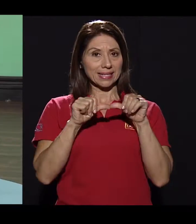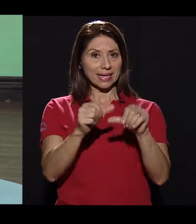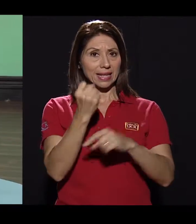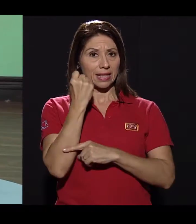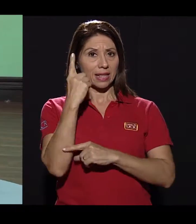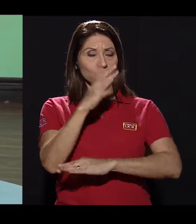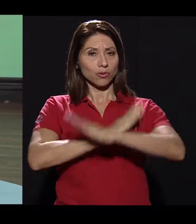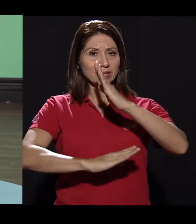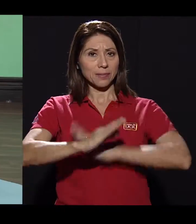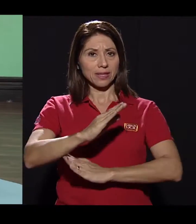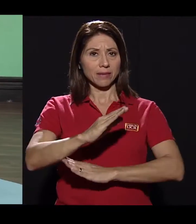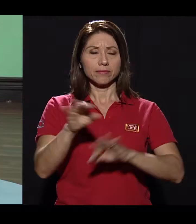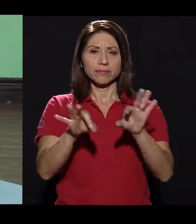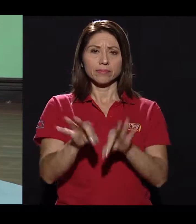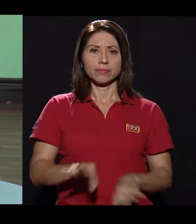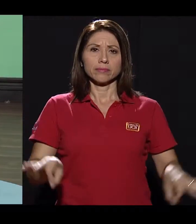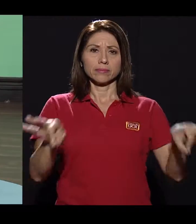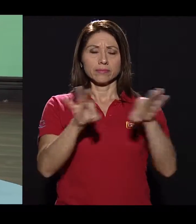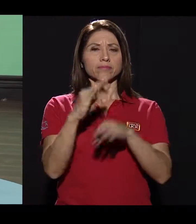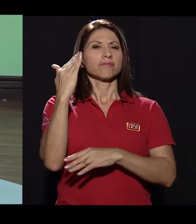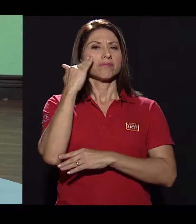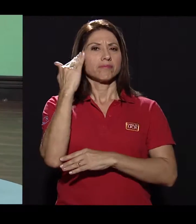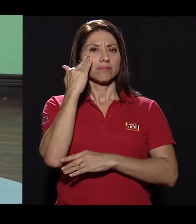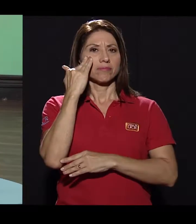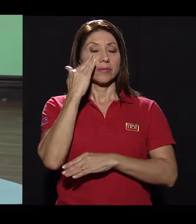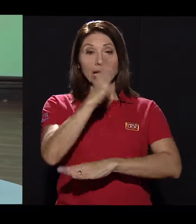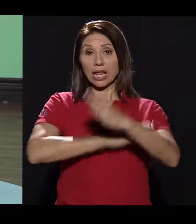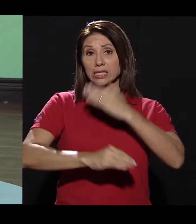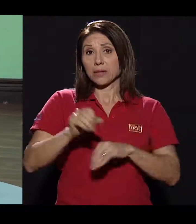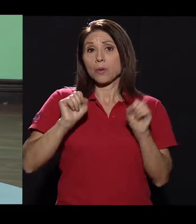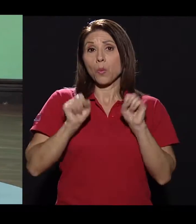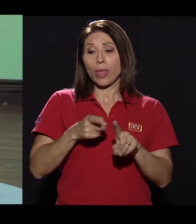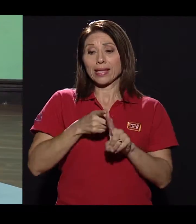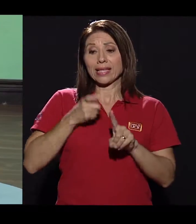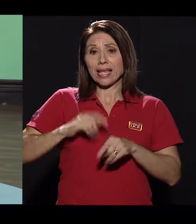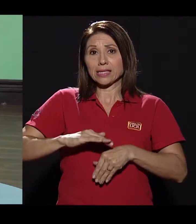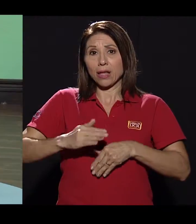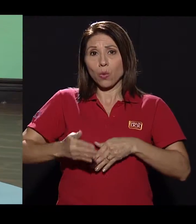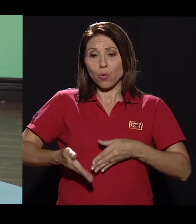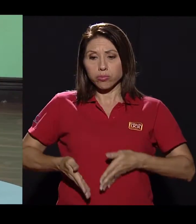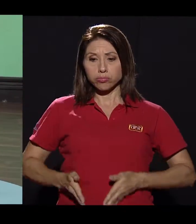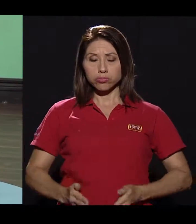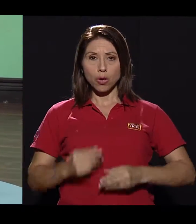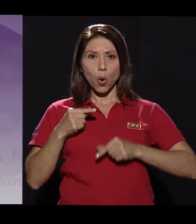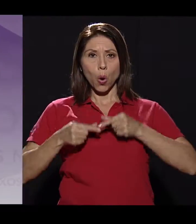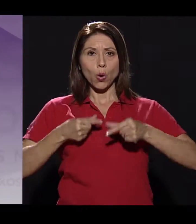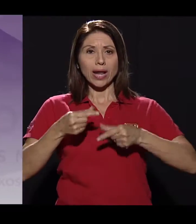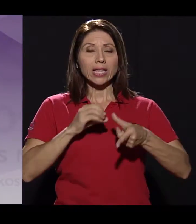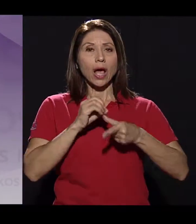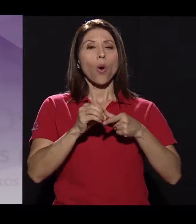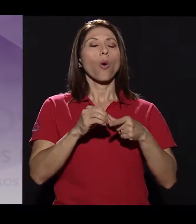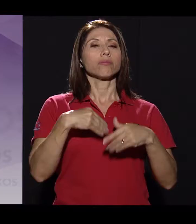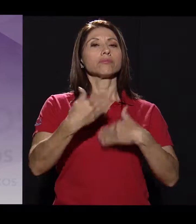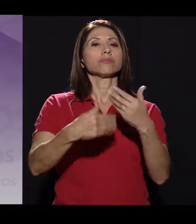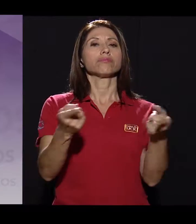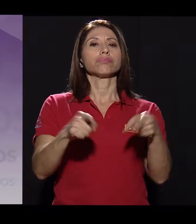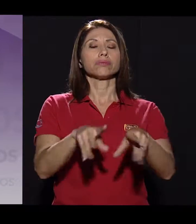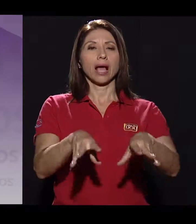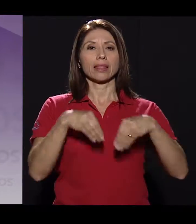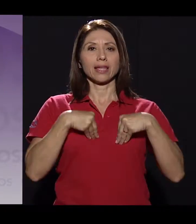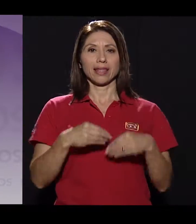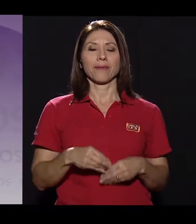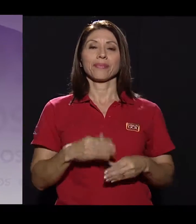Para seguir entendiendo la discapacidad, es importante conocer que esta puede ser congénita o adquirida.